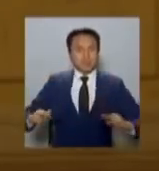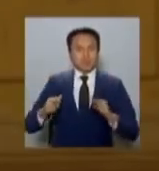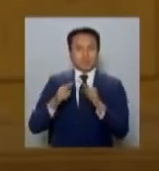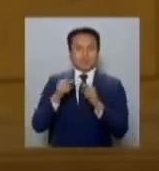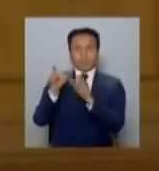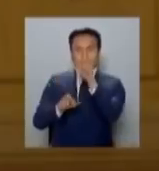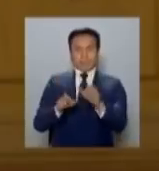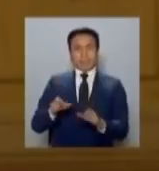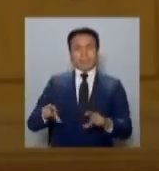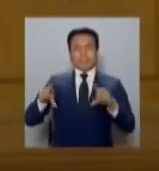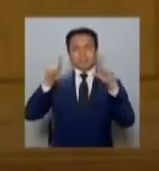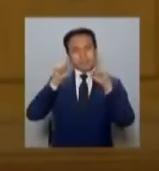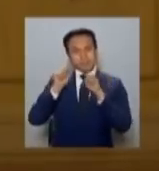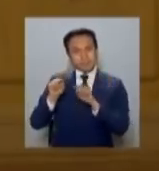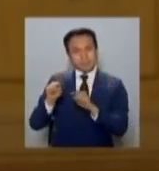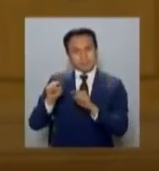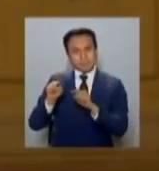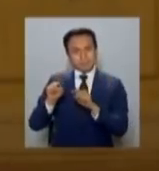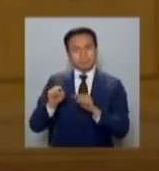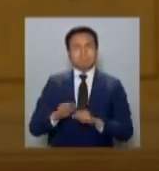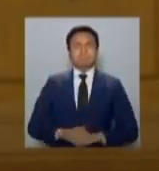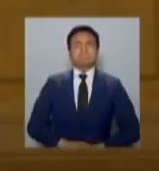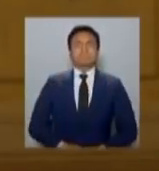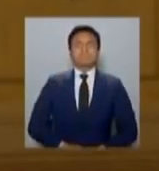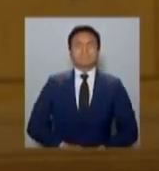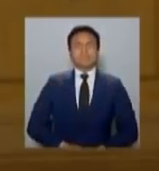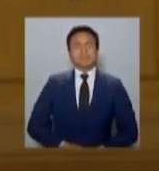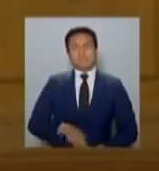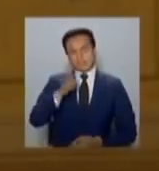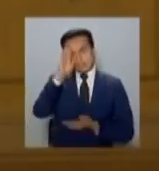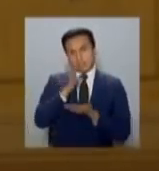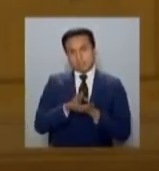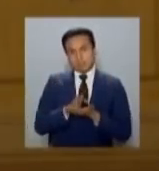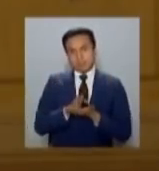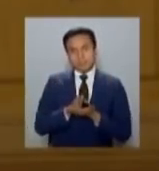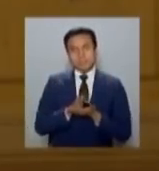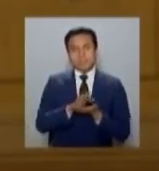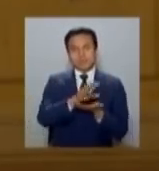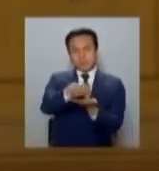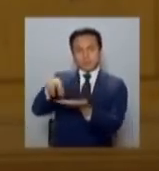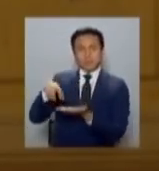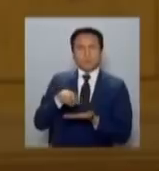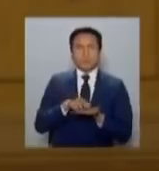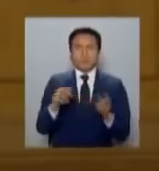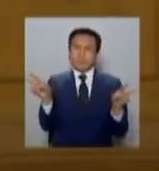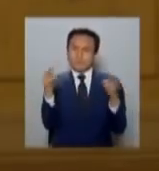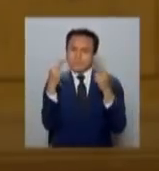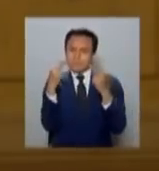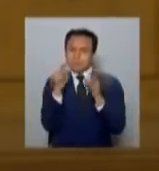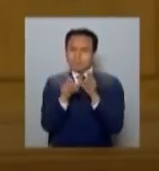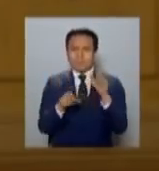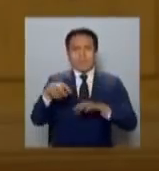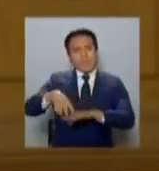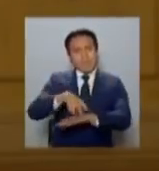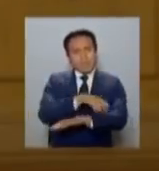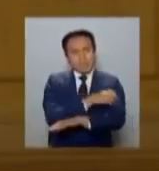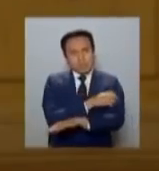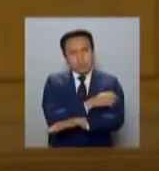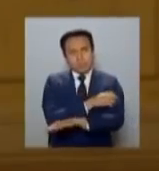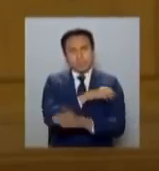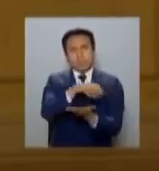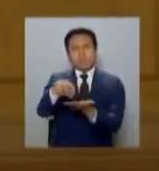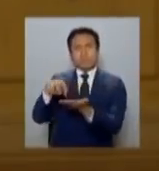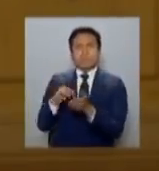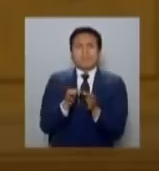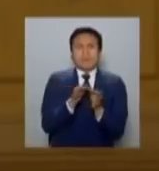para su gabinete es muy importante la reforma en materia previsional, avanzar además en esos puntos. Ahora, ayer se hablaba